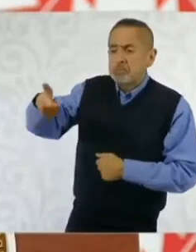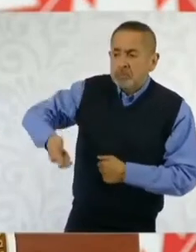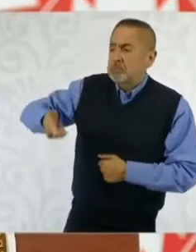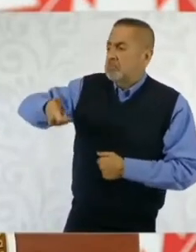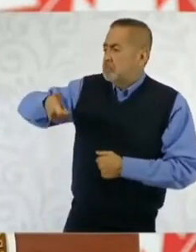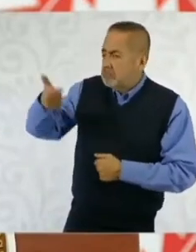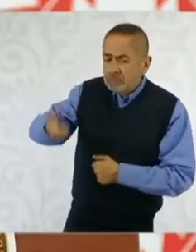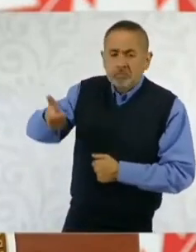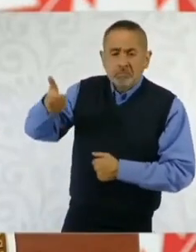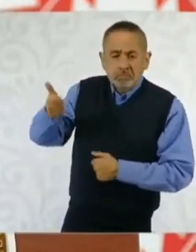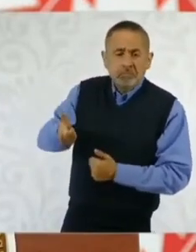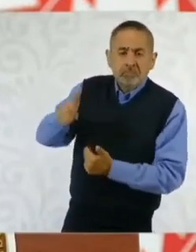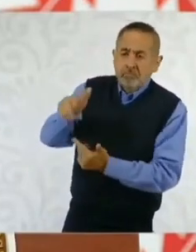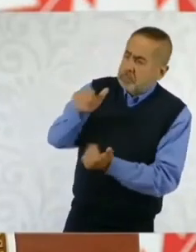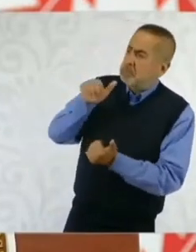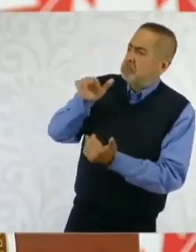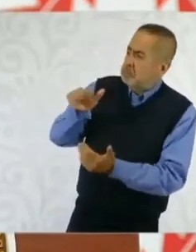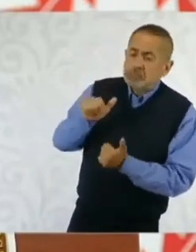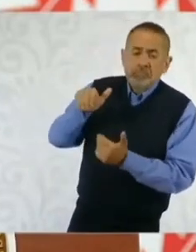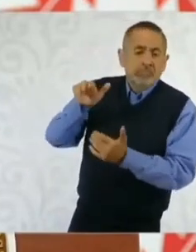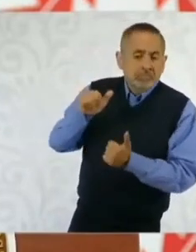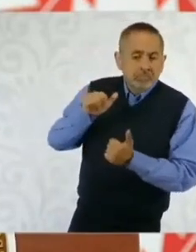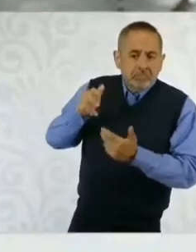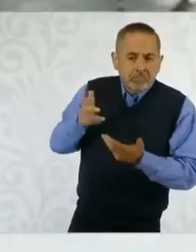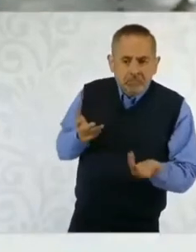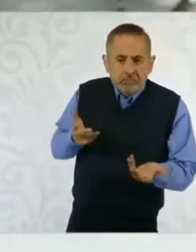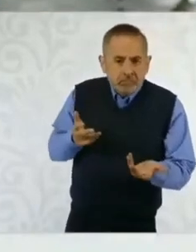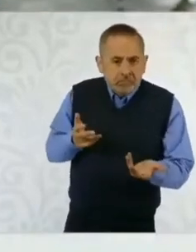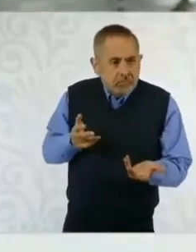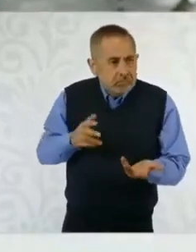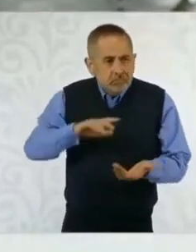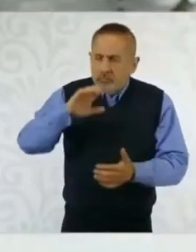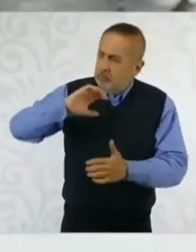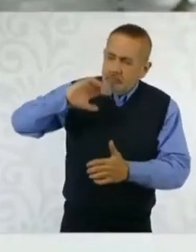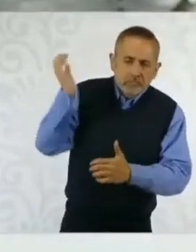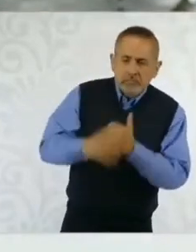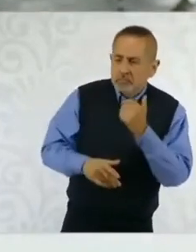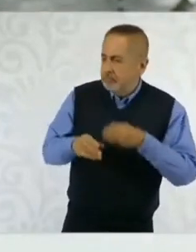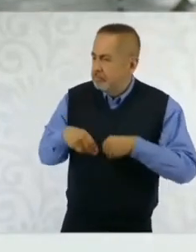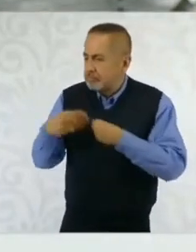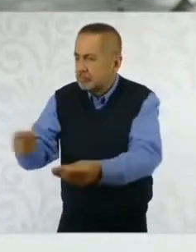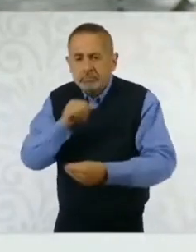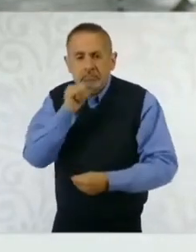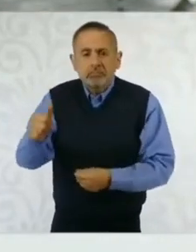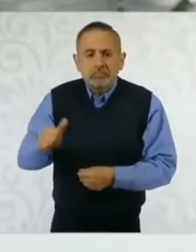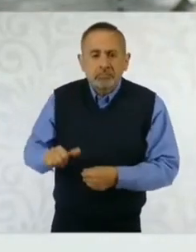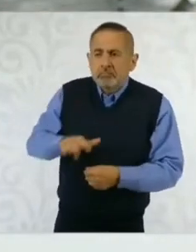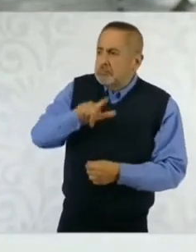trabajadores. O sea, de que nunca acabes de pagar tu deuda